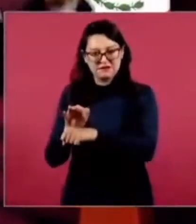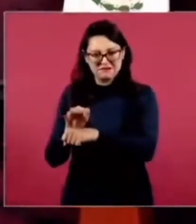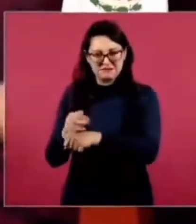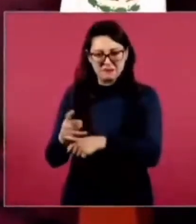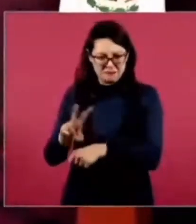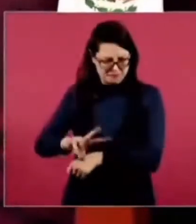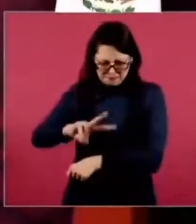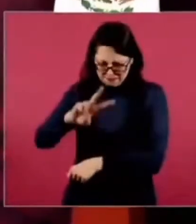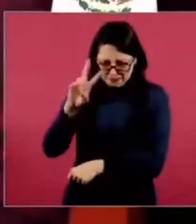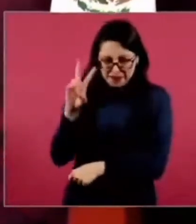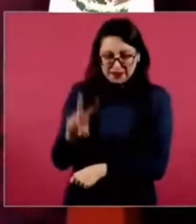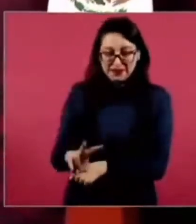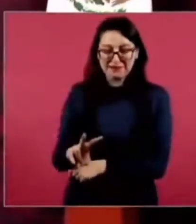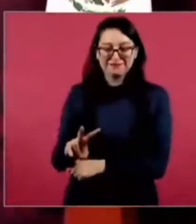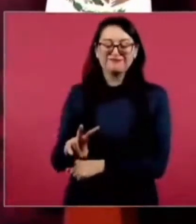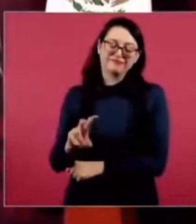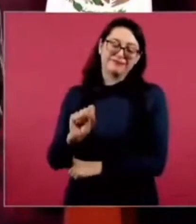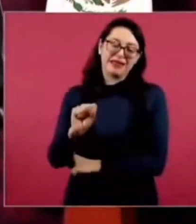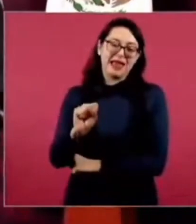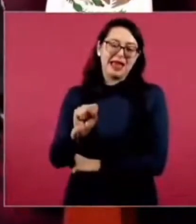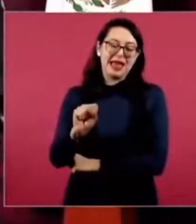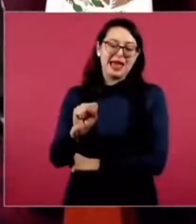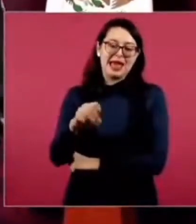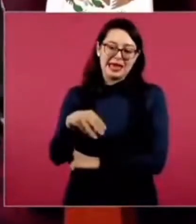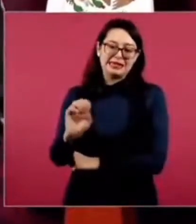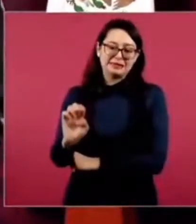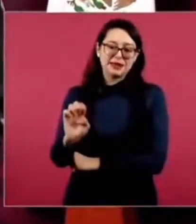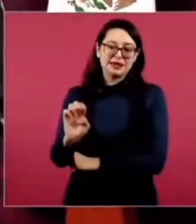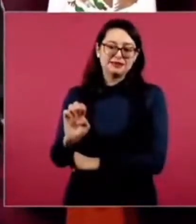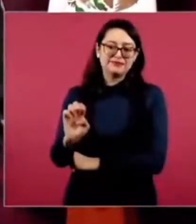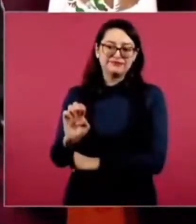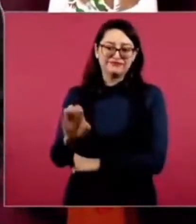completo el SME